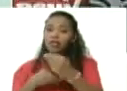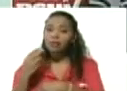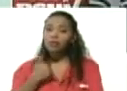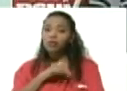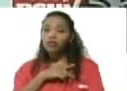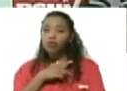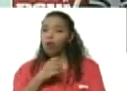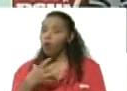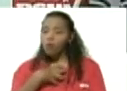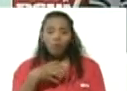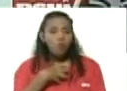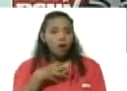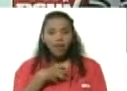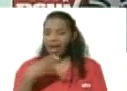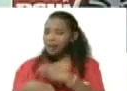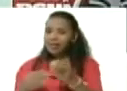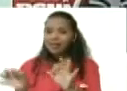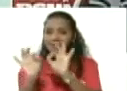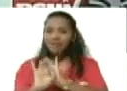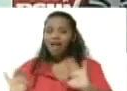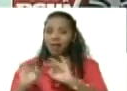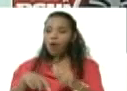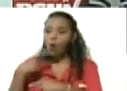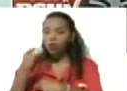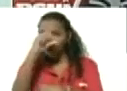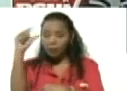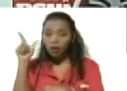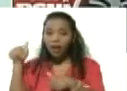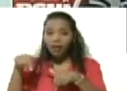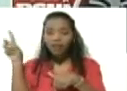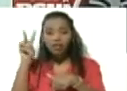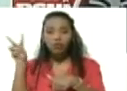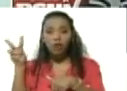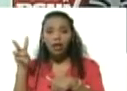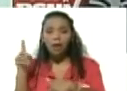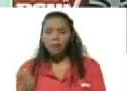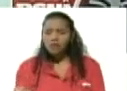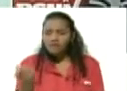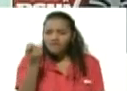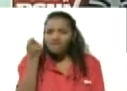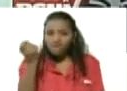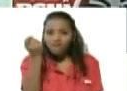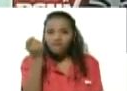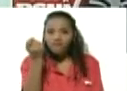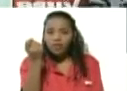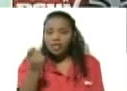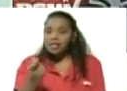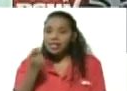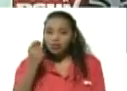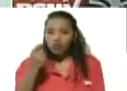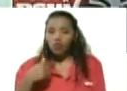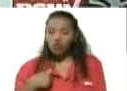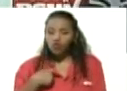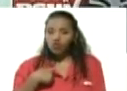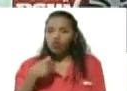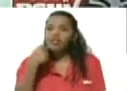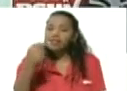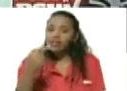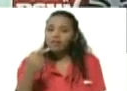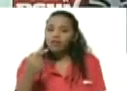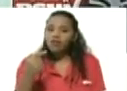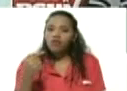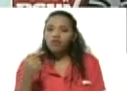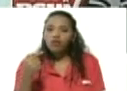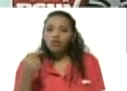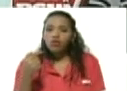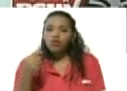puede hacer nadie, ningún otro partido aquí en Venezuela. Pero ninguno, ninguno. Y lo decimos con,